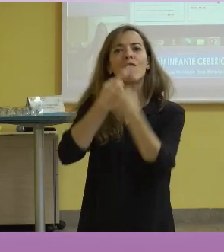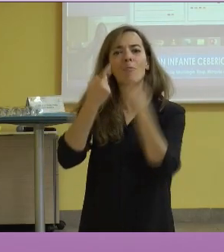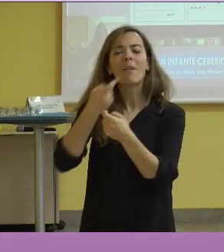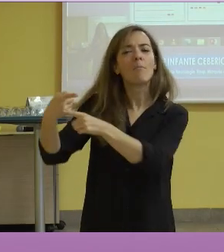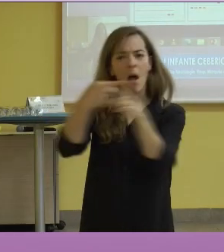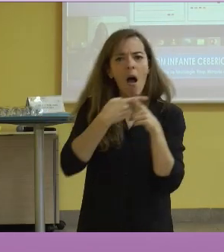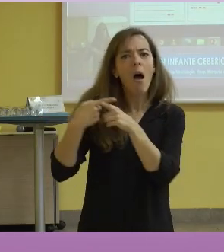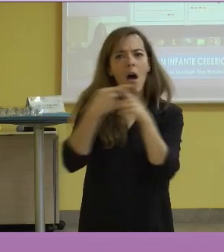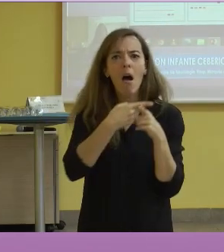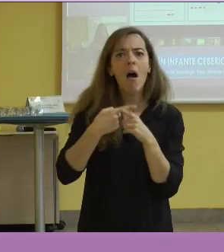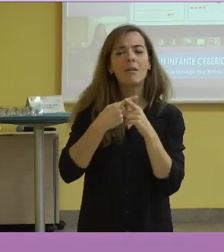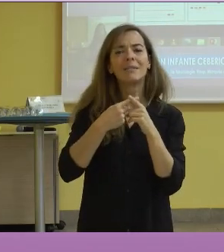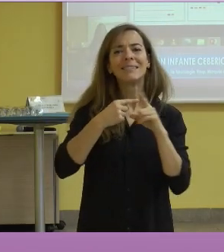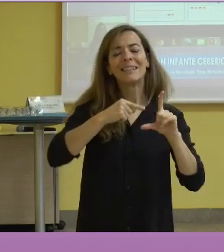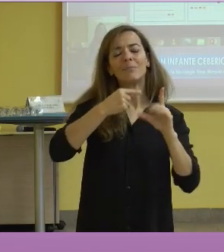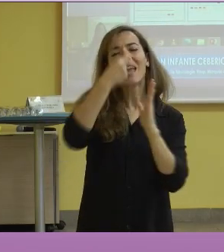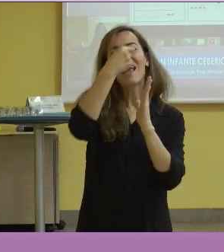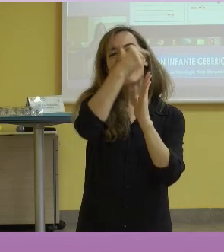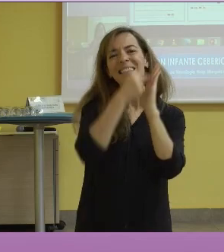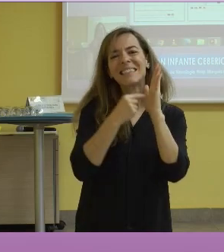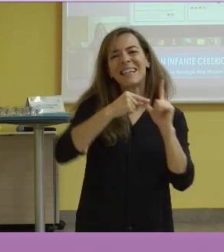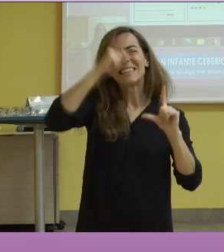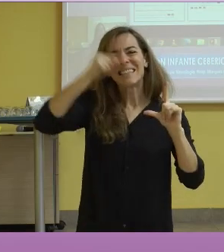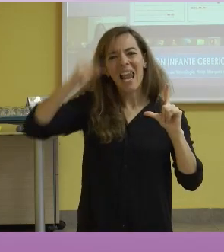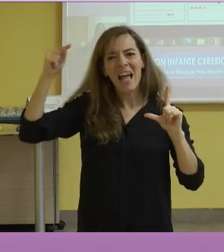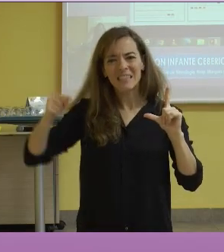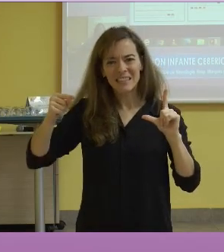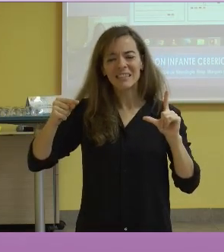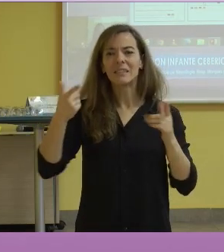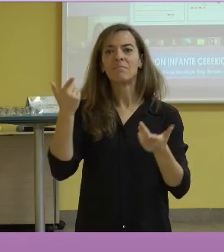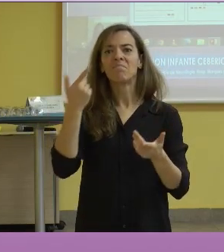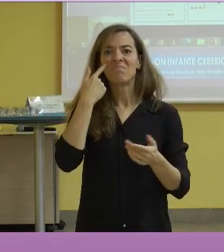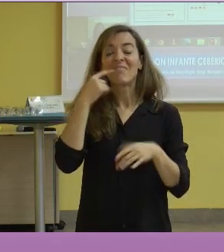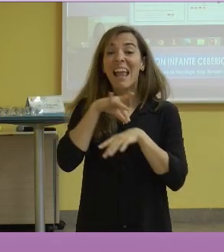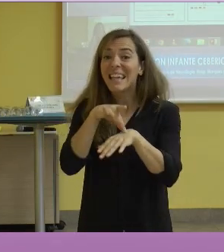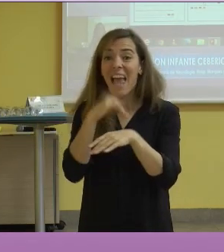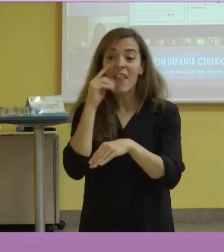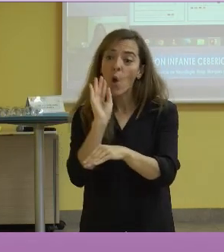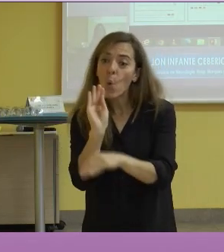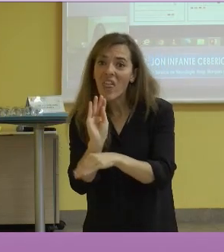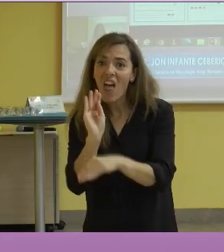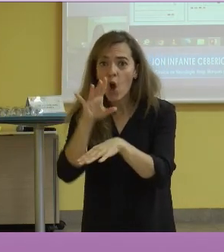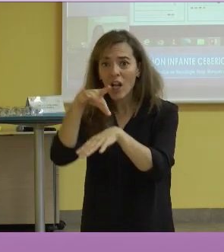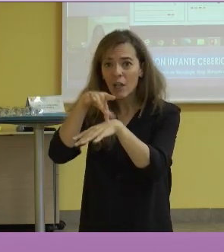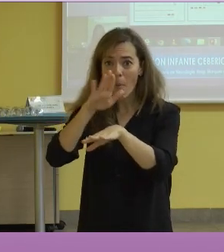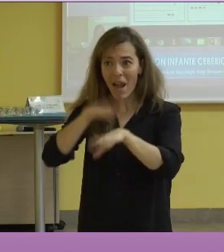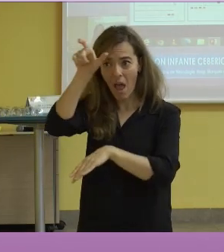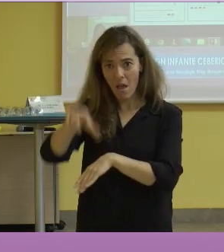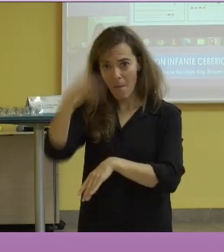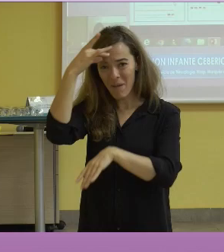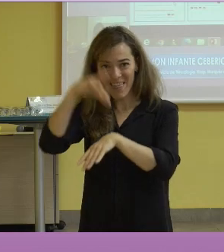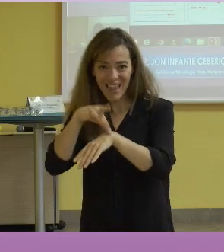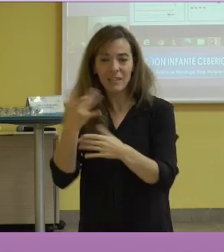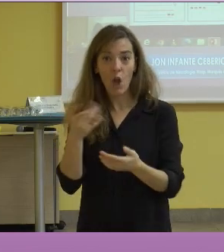clínica, guías de cuidados clínicos para los pacientes. Uno de los objetivos de la red es homogeneizar,